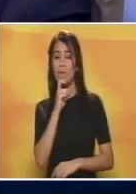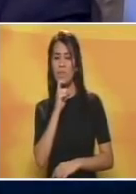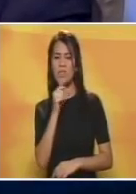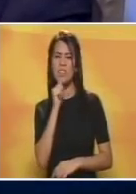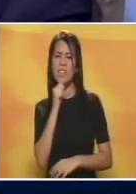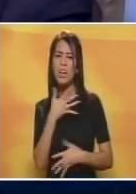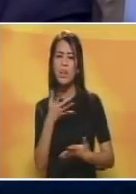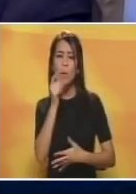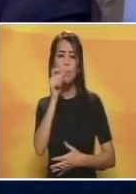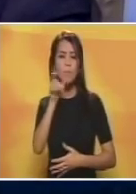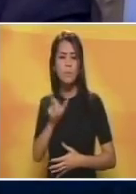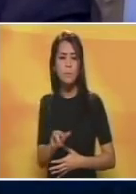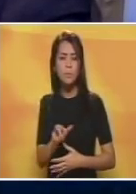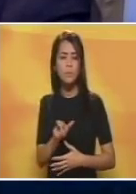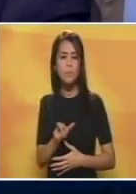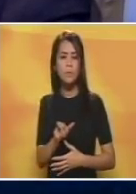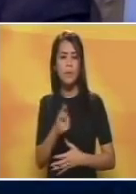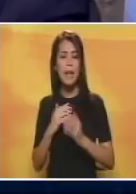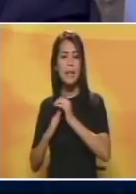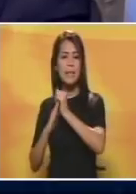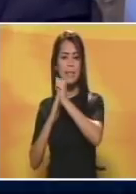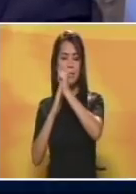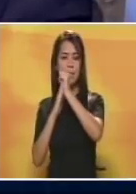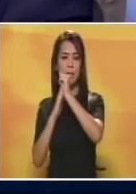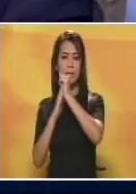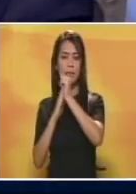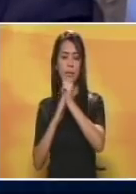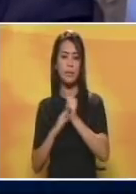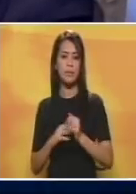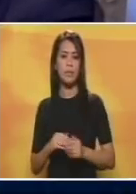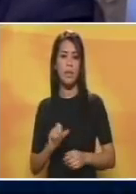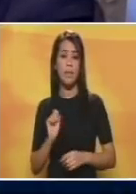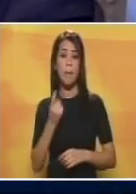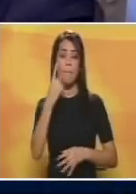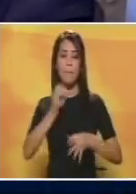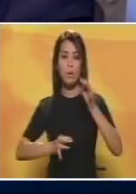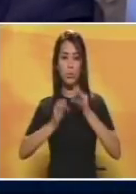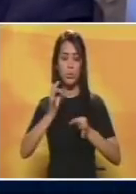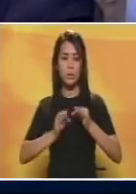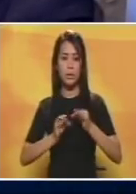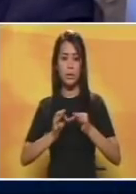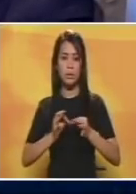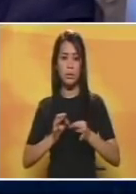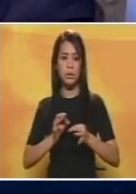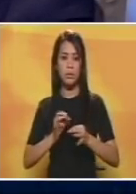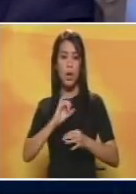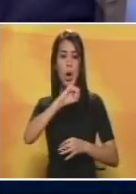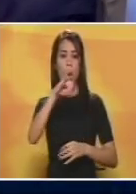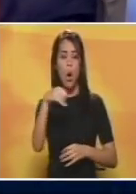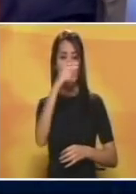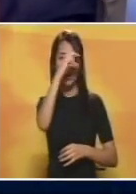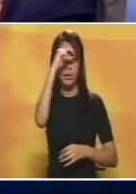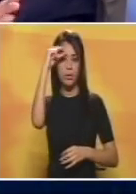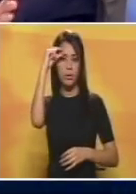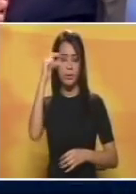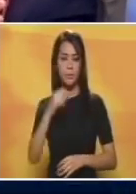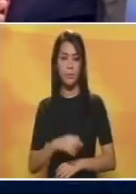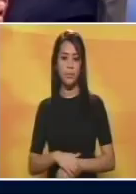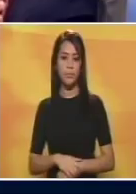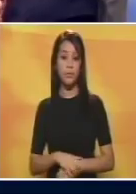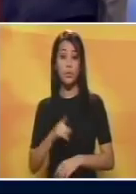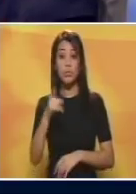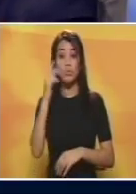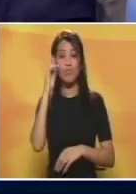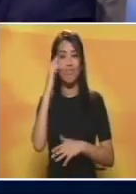fue el líder de Primero Justicia allí, que fue Borges. En fin, sus